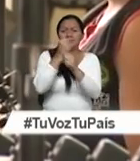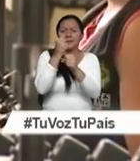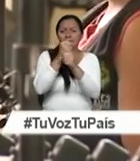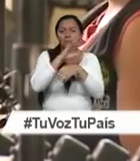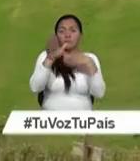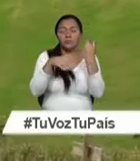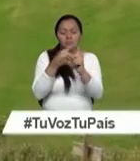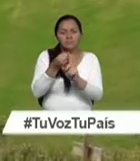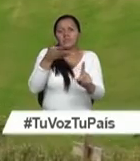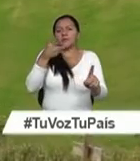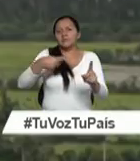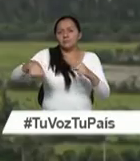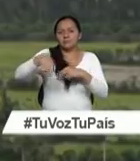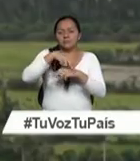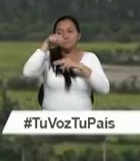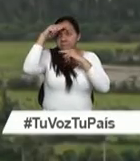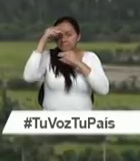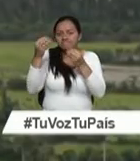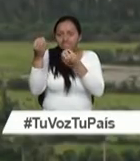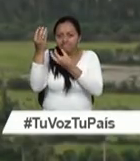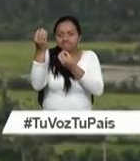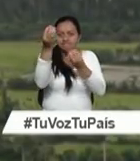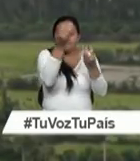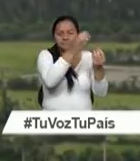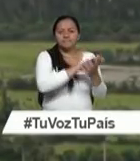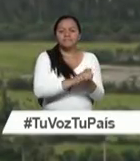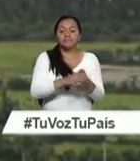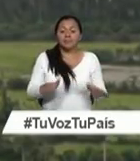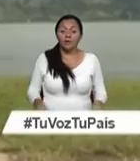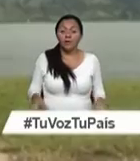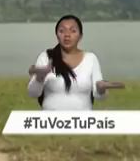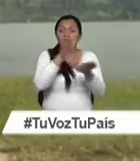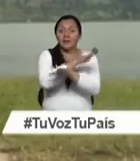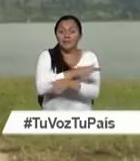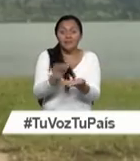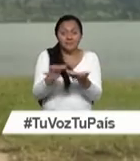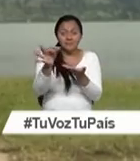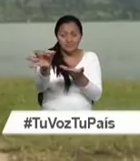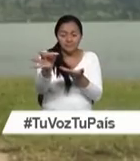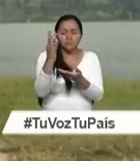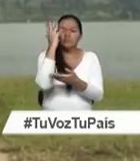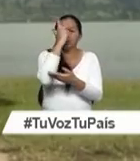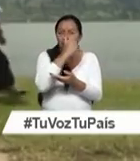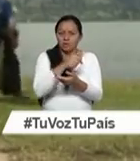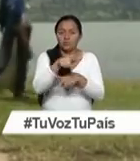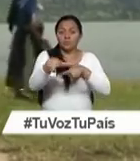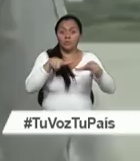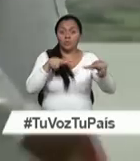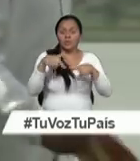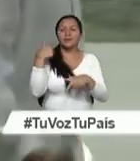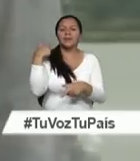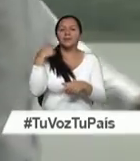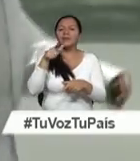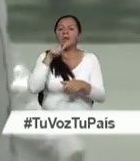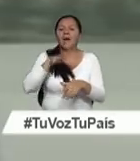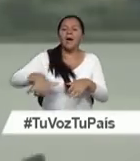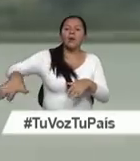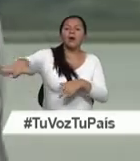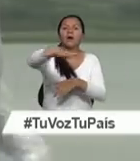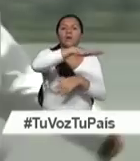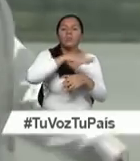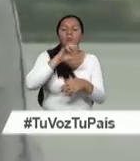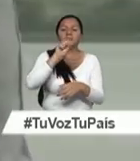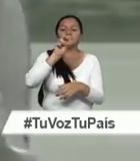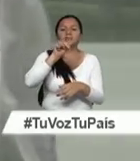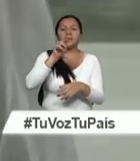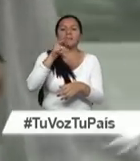que más impacta. Otavalo es uno de los epicentros turísticos del país. En este valle se aloja el lago San Pablo, el más